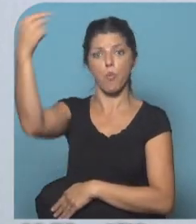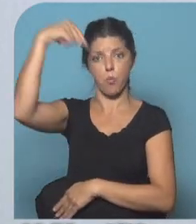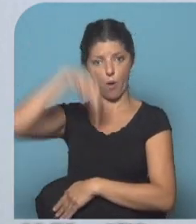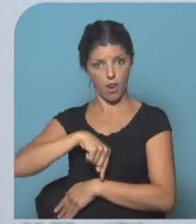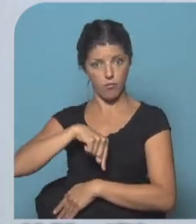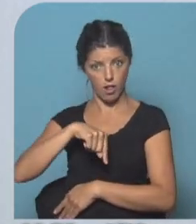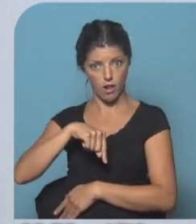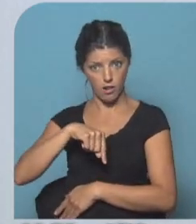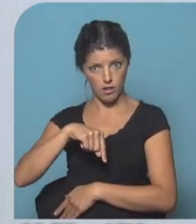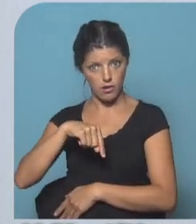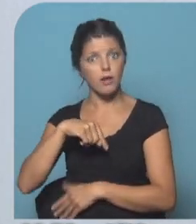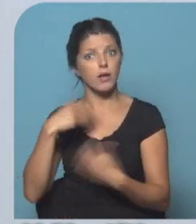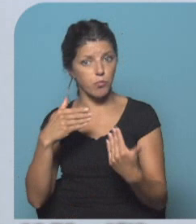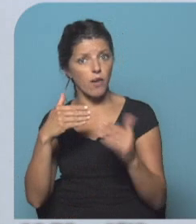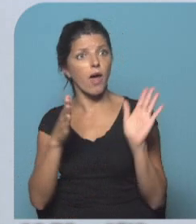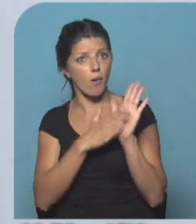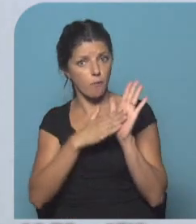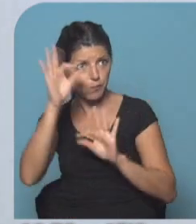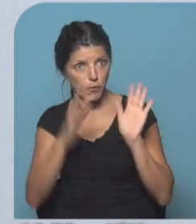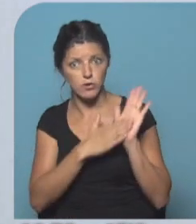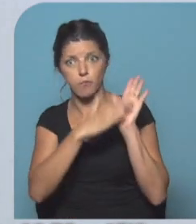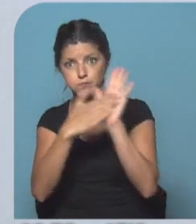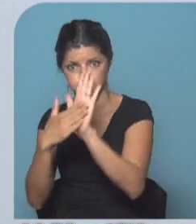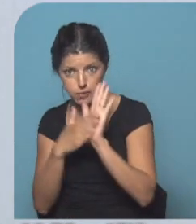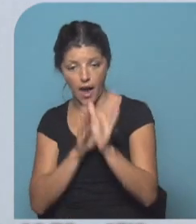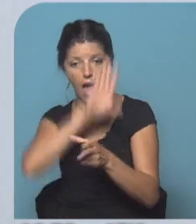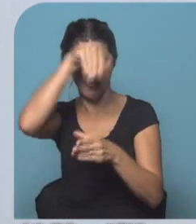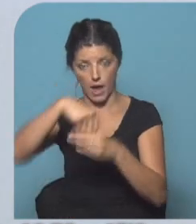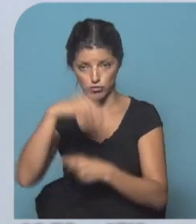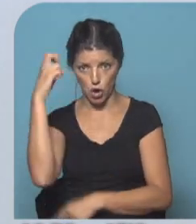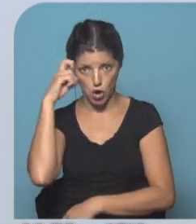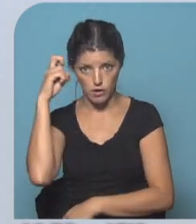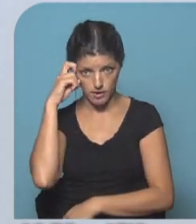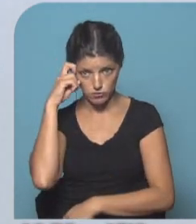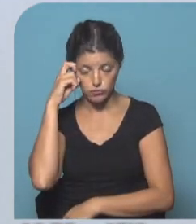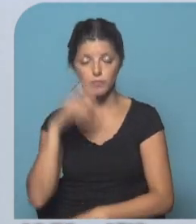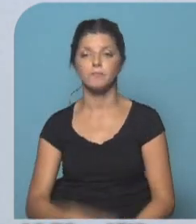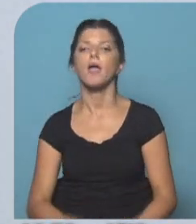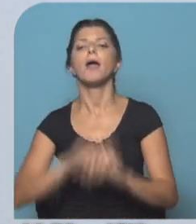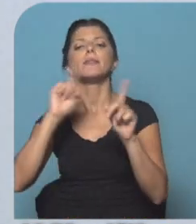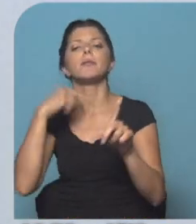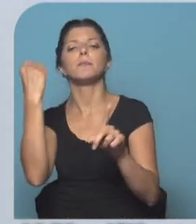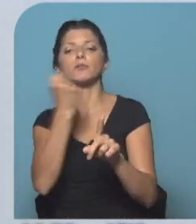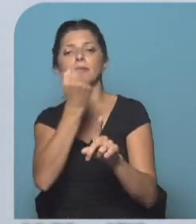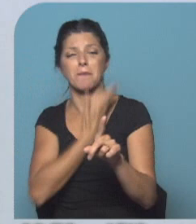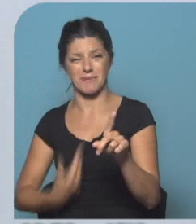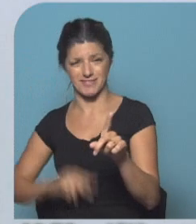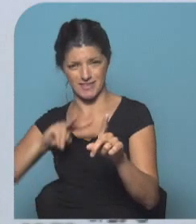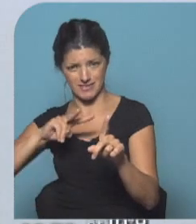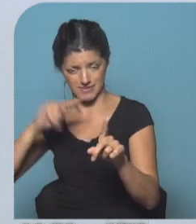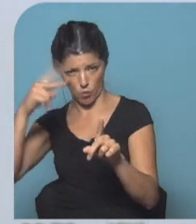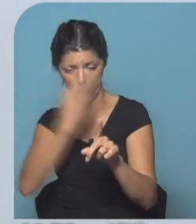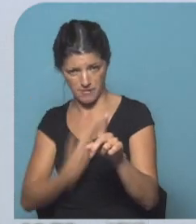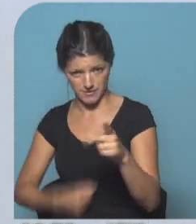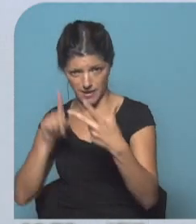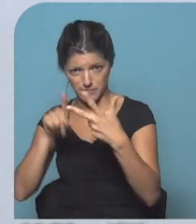pueda hacer sus propuestas políticas en el Parlamento de Cataluña. Y también es muy importante que el vicepresidente Junqueras pueda salir de la